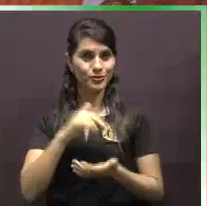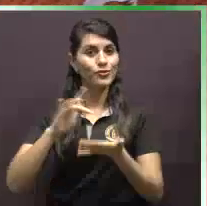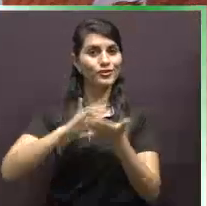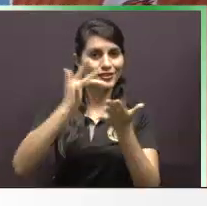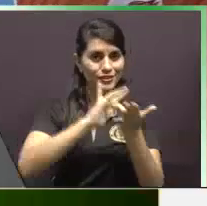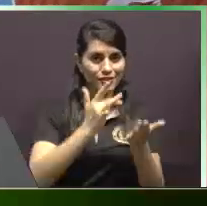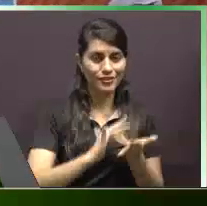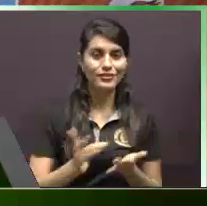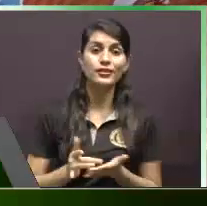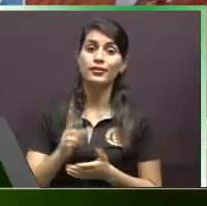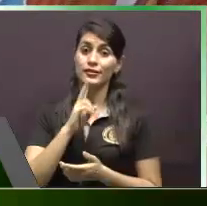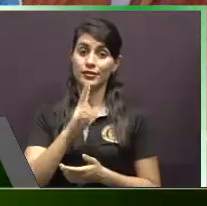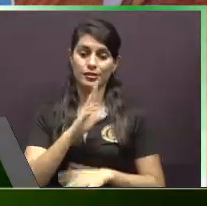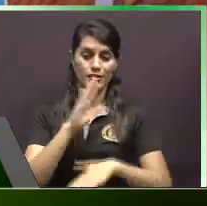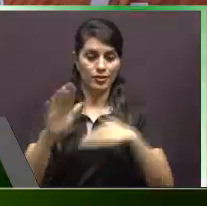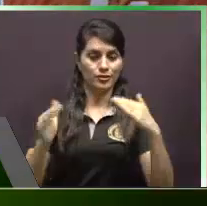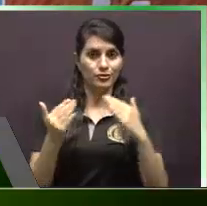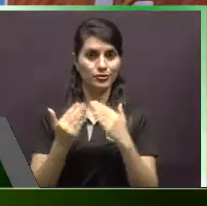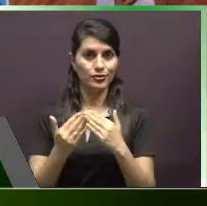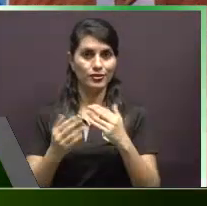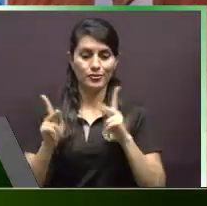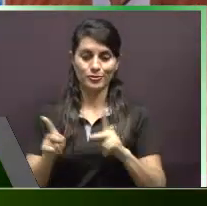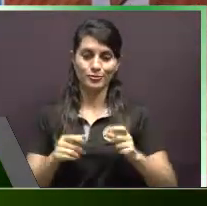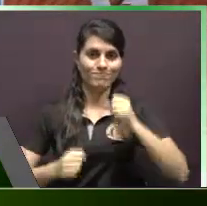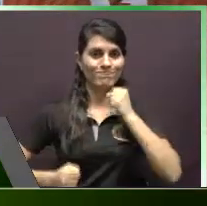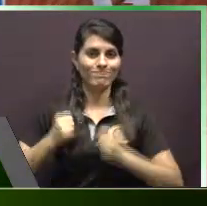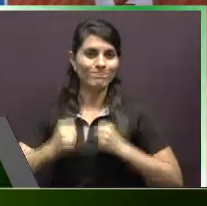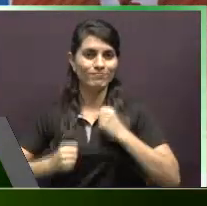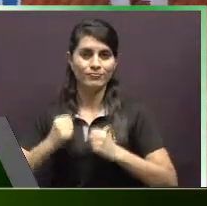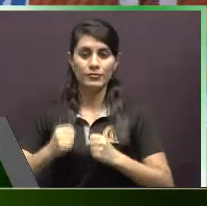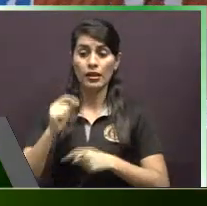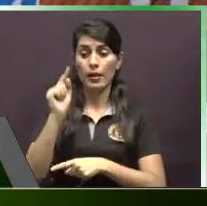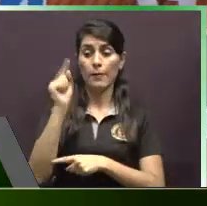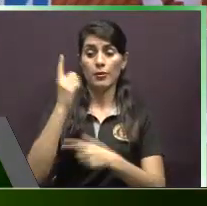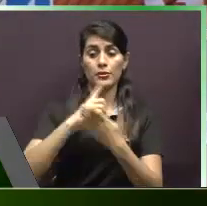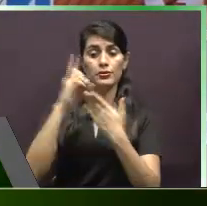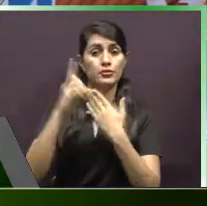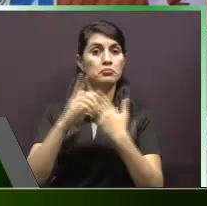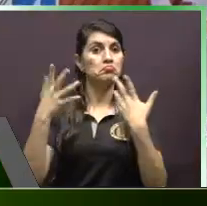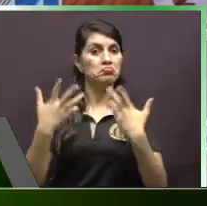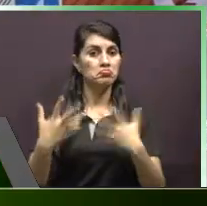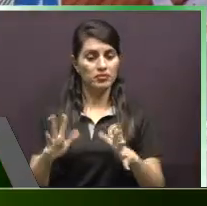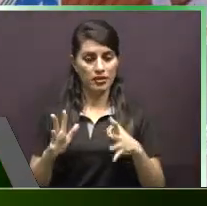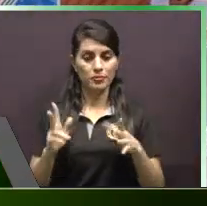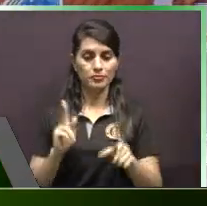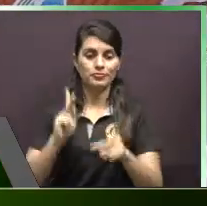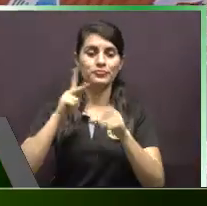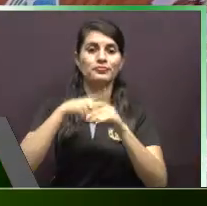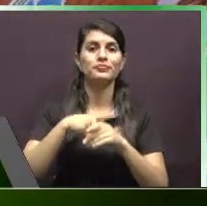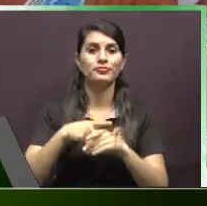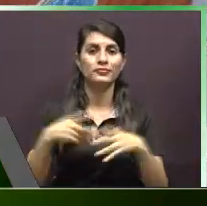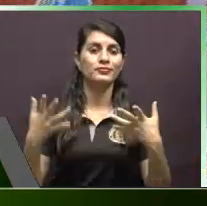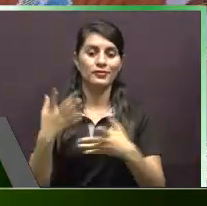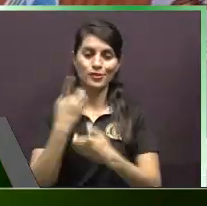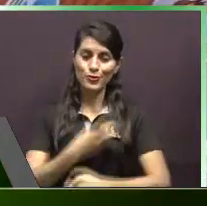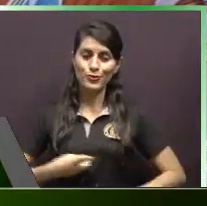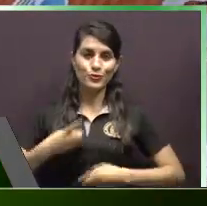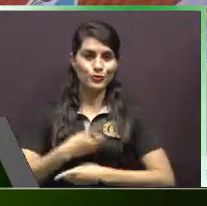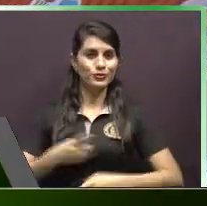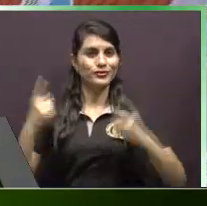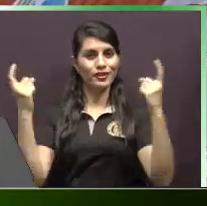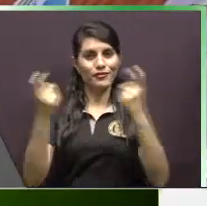pues agradecer a todos los corredores que este 1 de diciembre se han hecho presentes para disfrutar esta